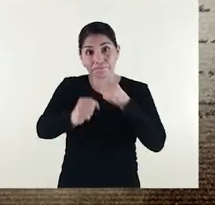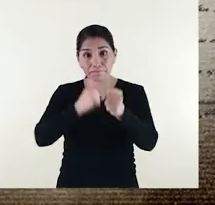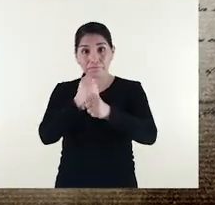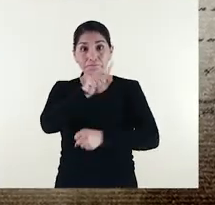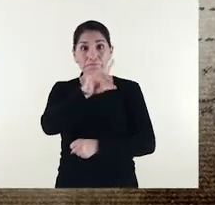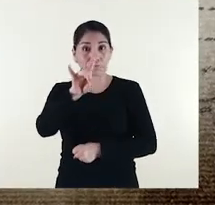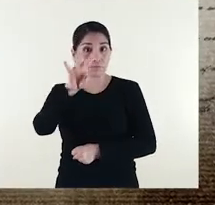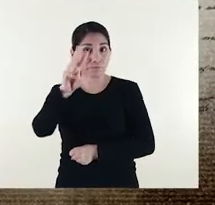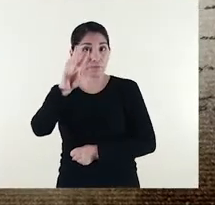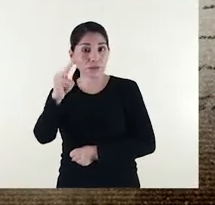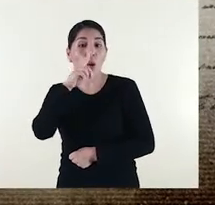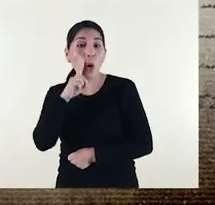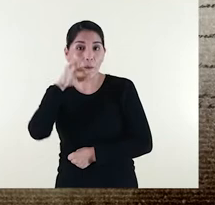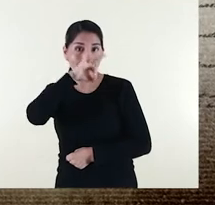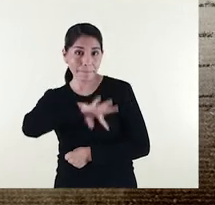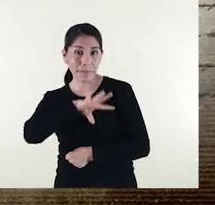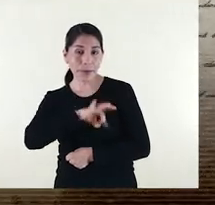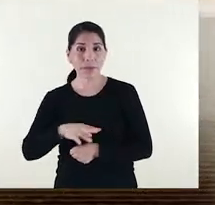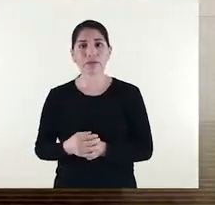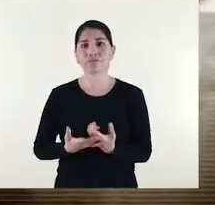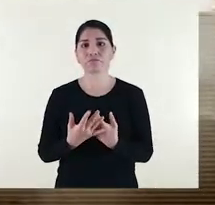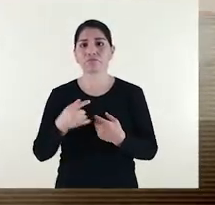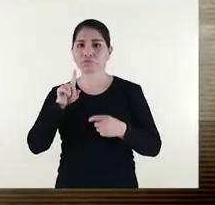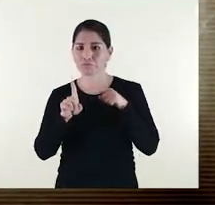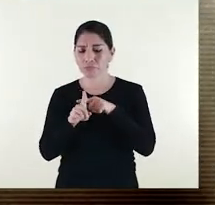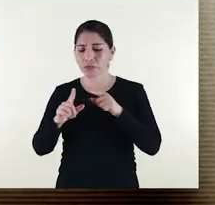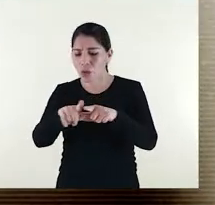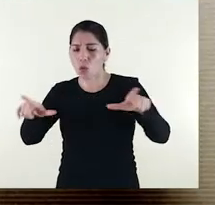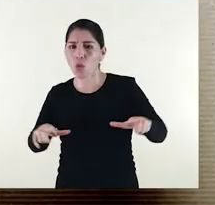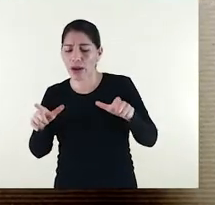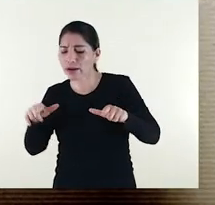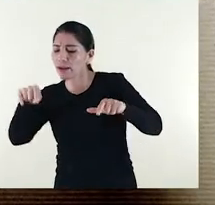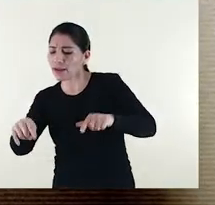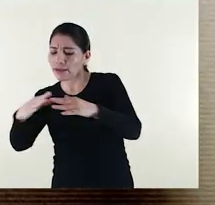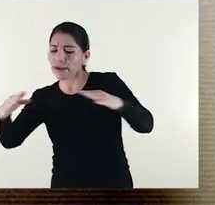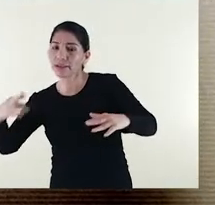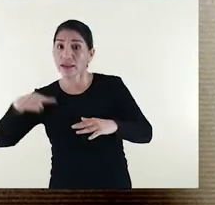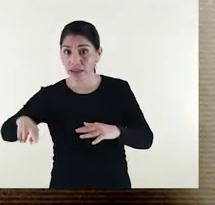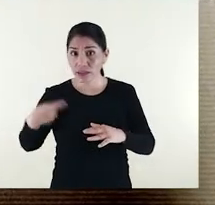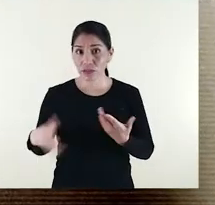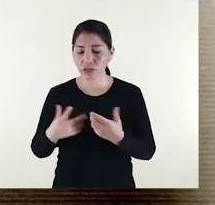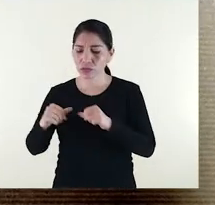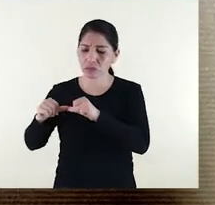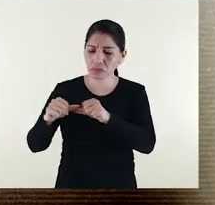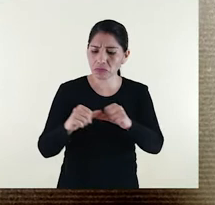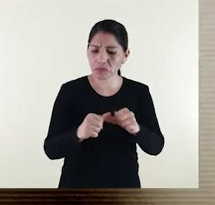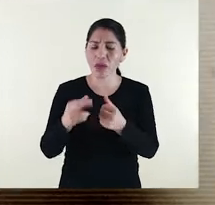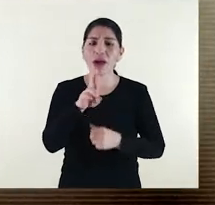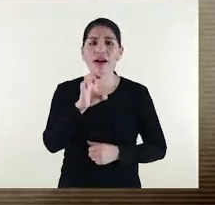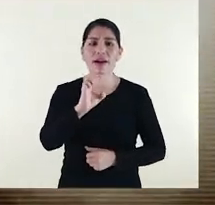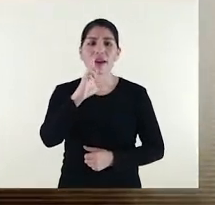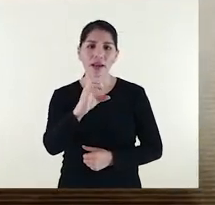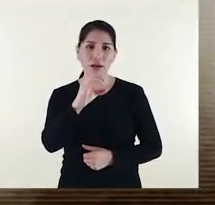Inaugurado en 1866 por el ciudadano chileno y vecino de Lima en un terreno perteneciente a los dominicos, que aún regían